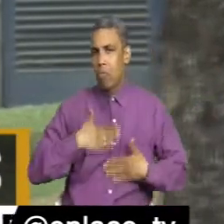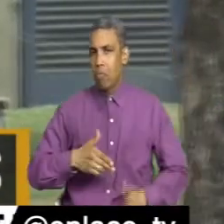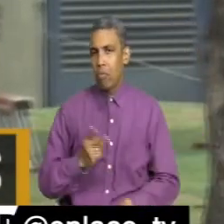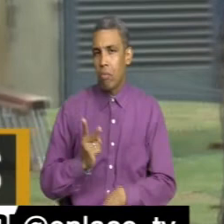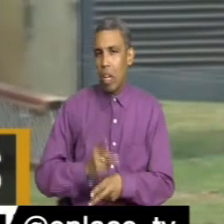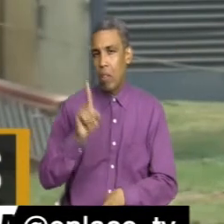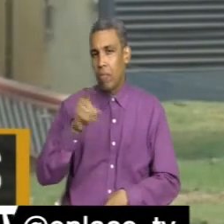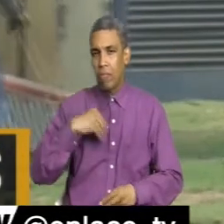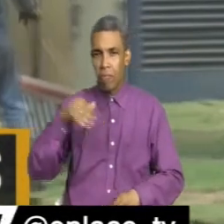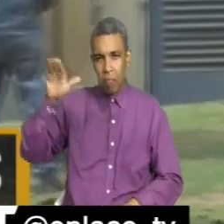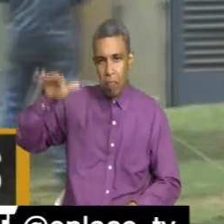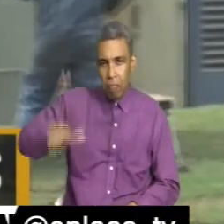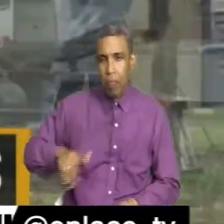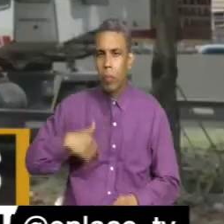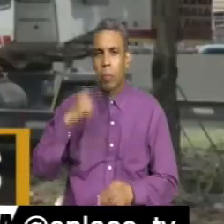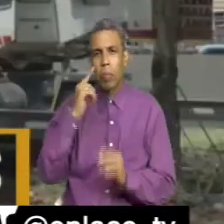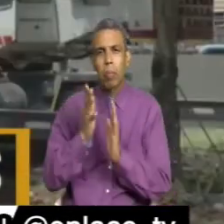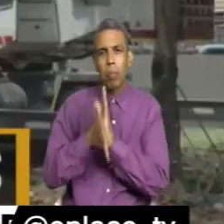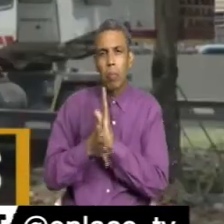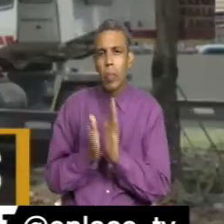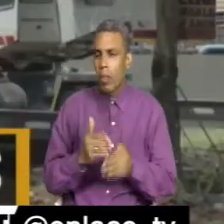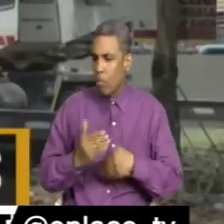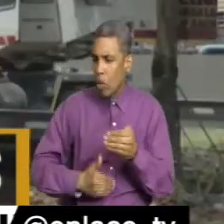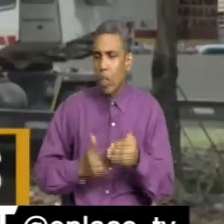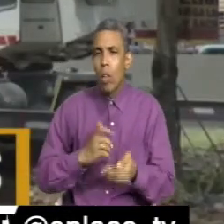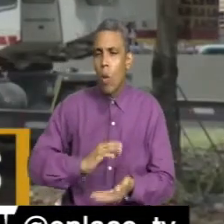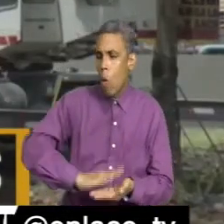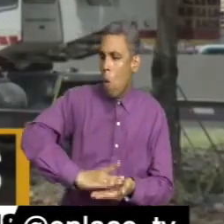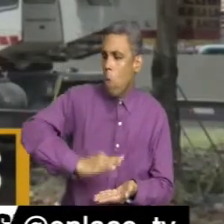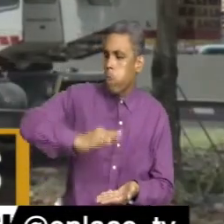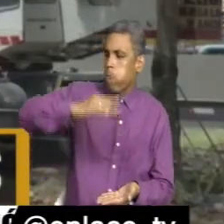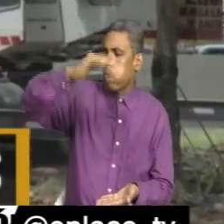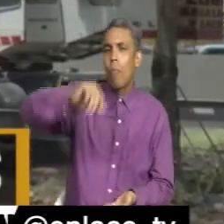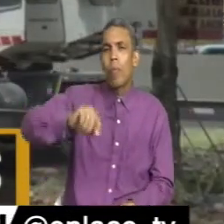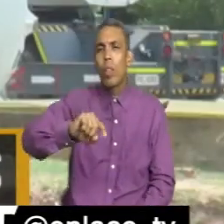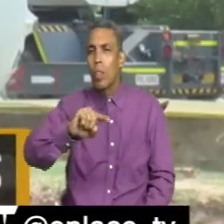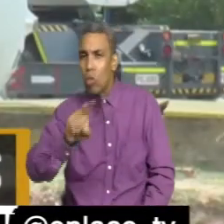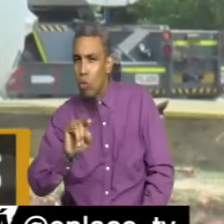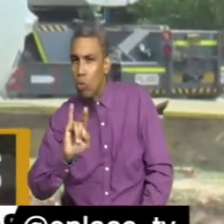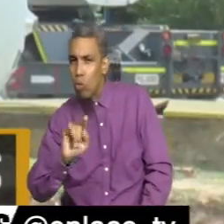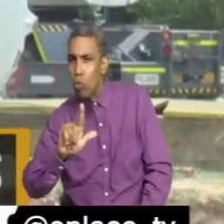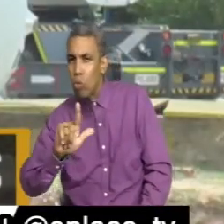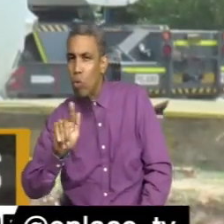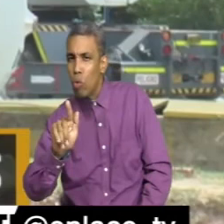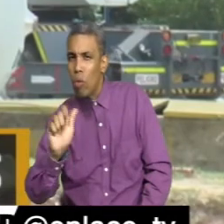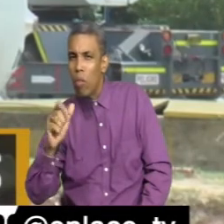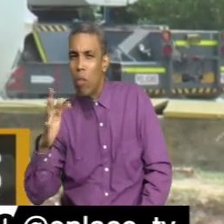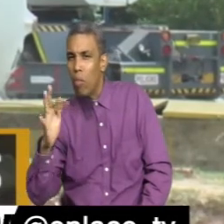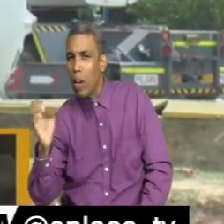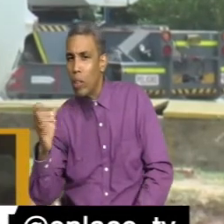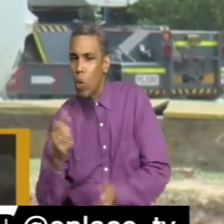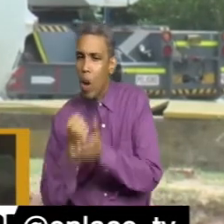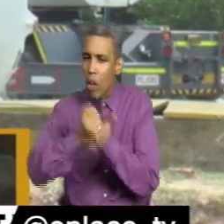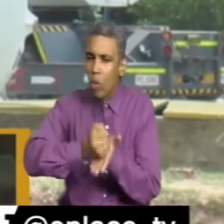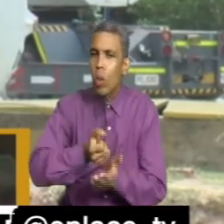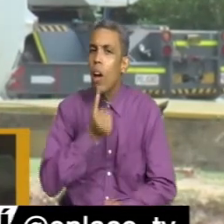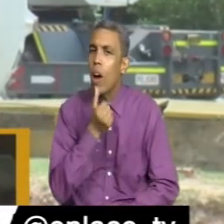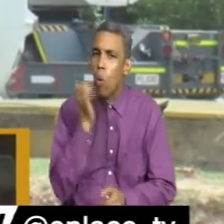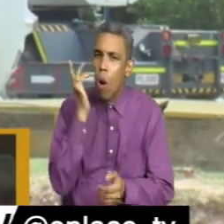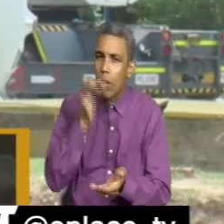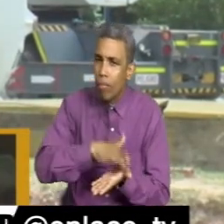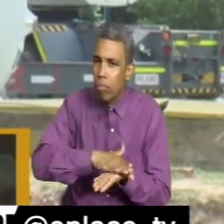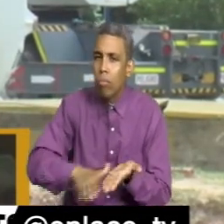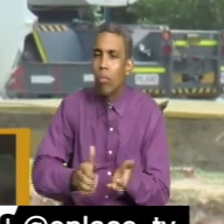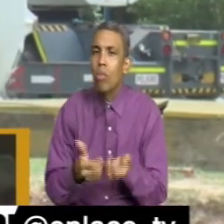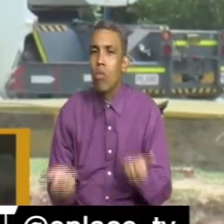que cumple el sulfato líquido en el proceso de tratamiento del agua. Es el proceso de coagulación, es donde un sistema de carga